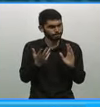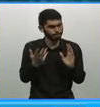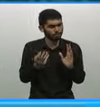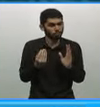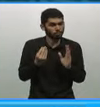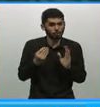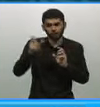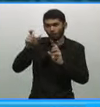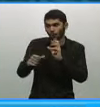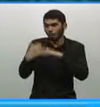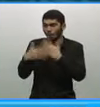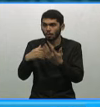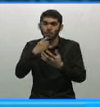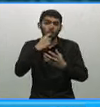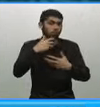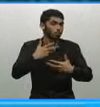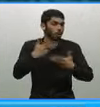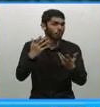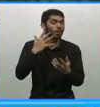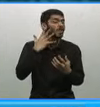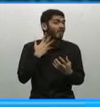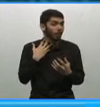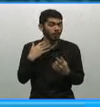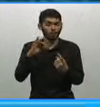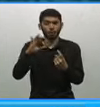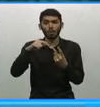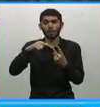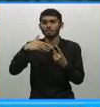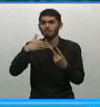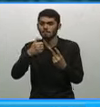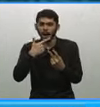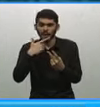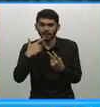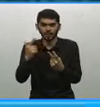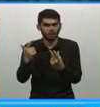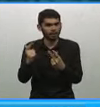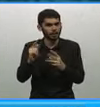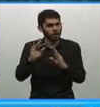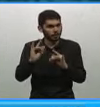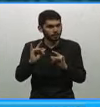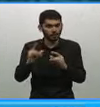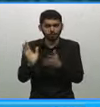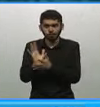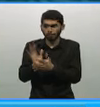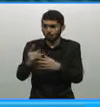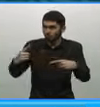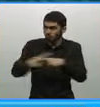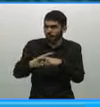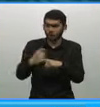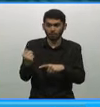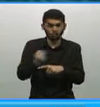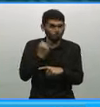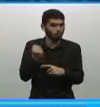situación puntual de los jugadores, como el caso de Carlos Tevez o Manuel Mas, que tienen que disputar un partido importante del